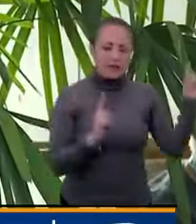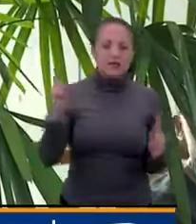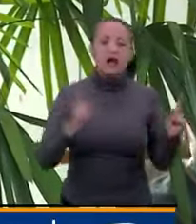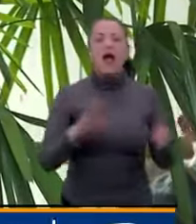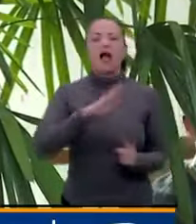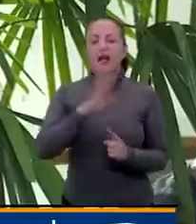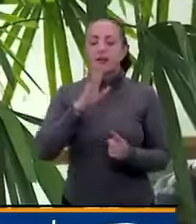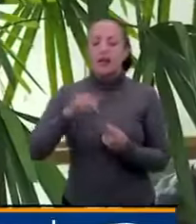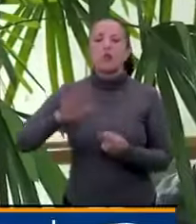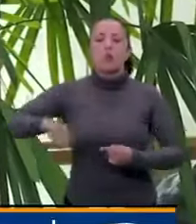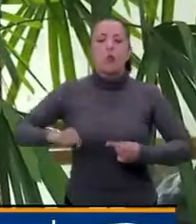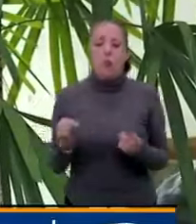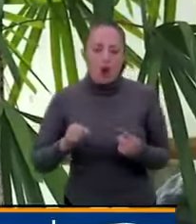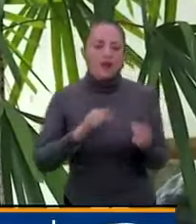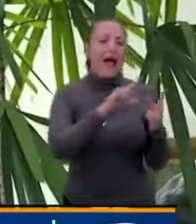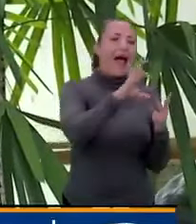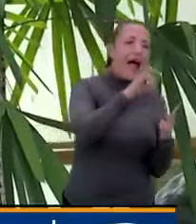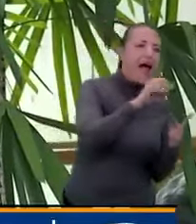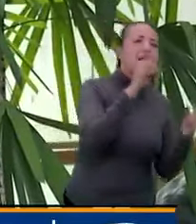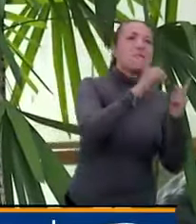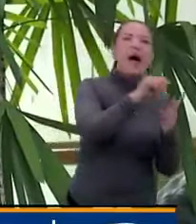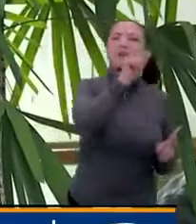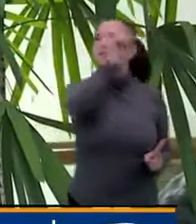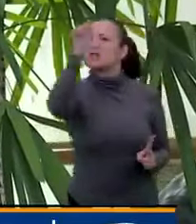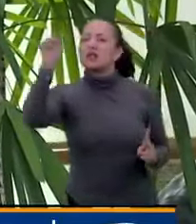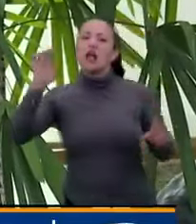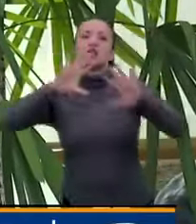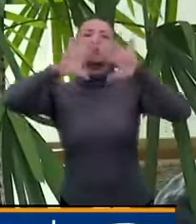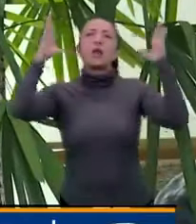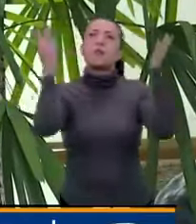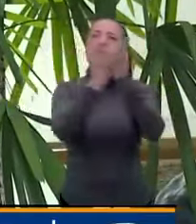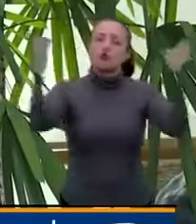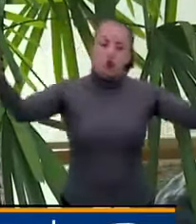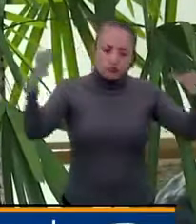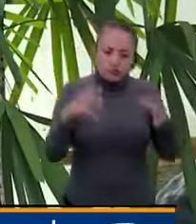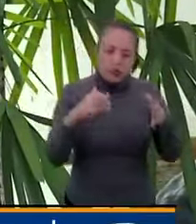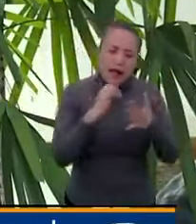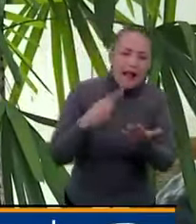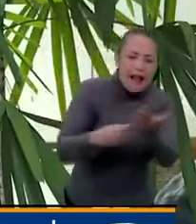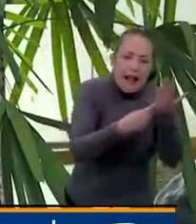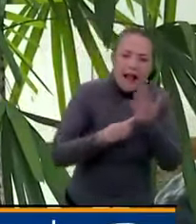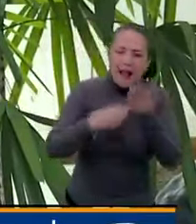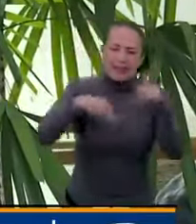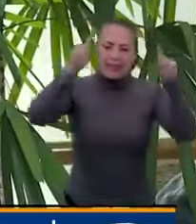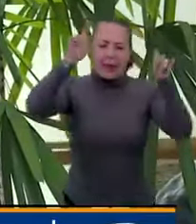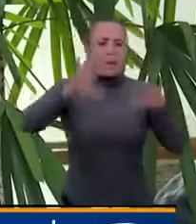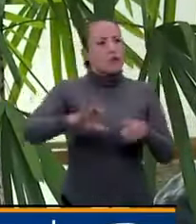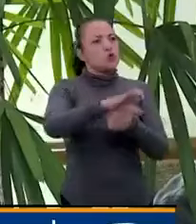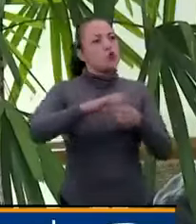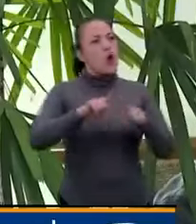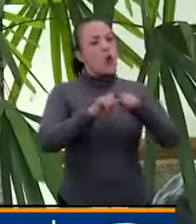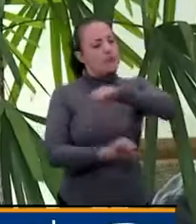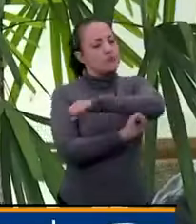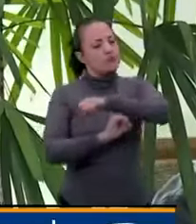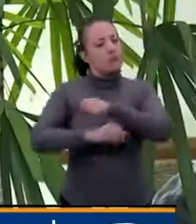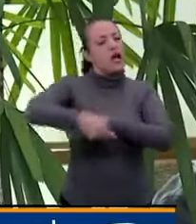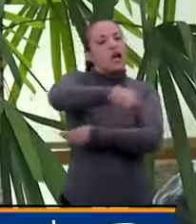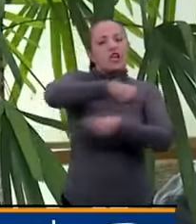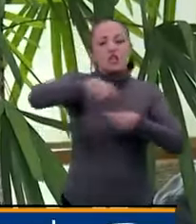de Bogotá y Cali con alcaldes de todas las ciudades del mundo hablando de ciudades sostenibles. Aquí la intervención de Carlos Fernando